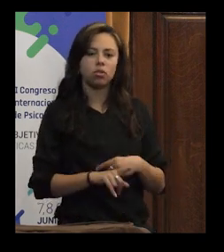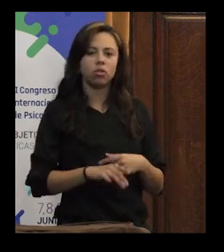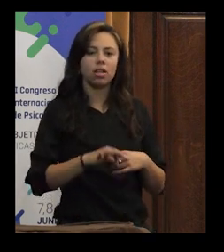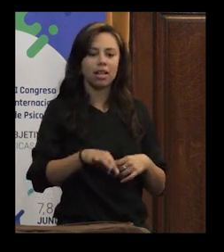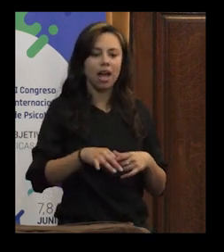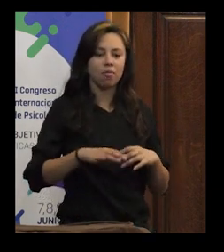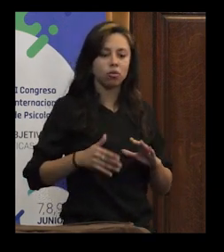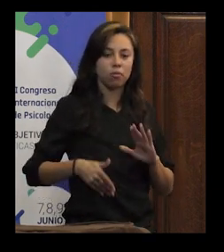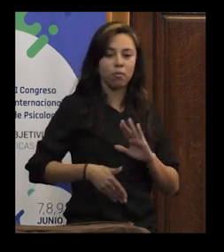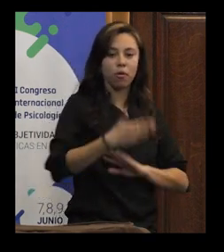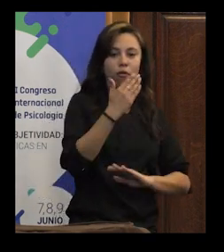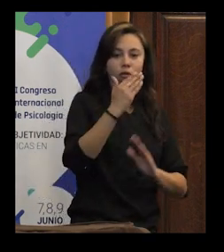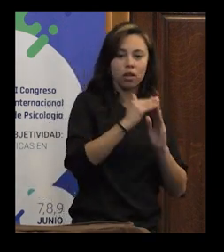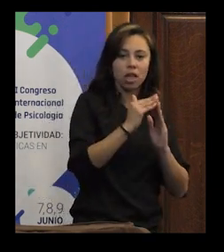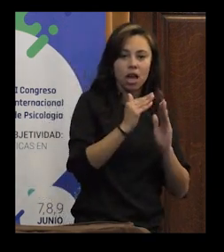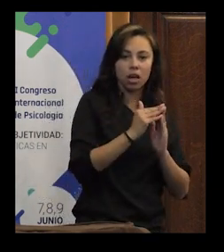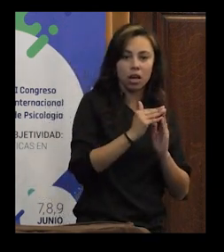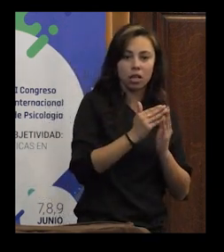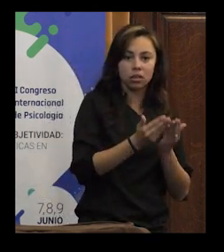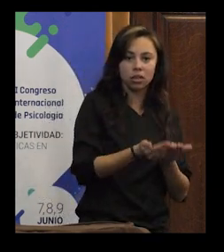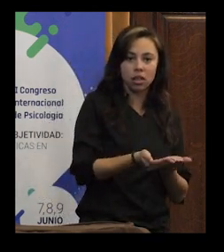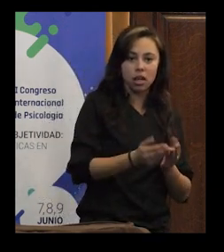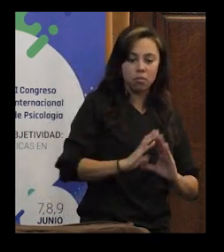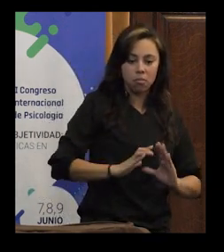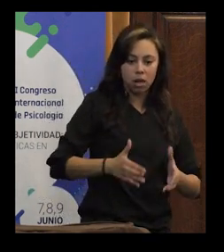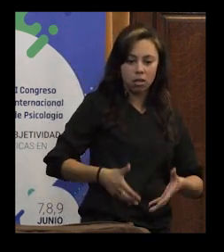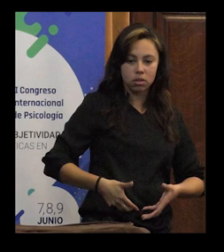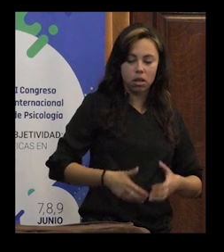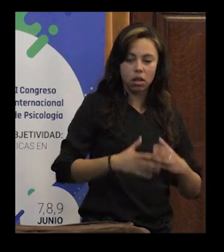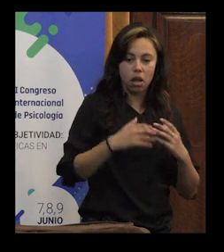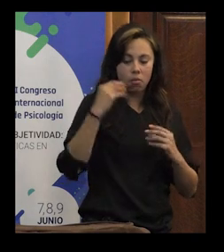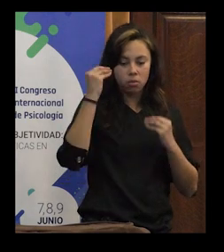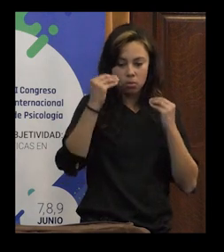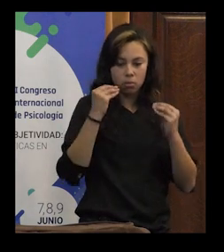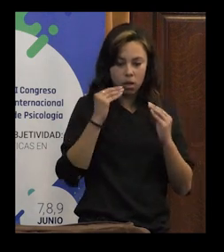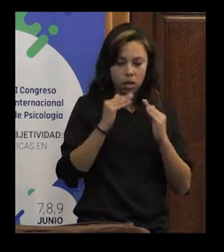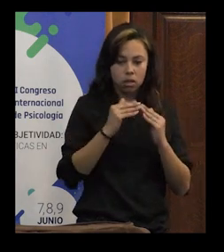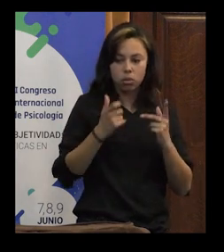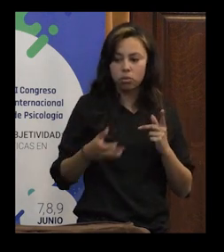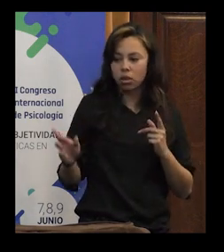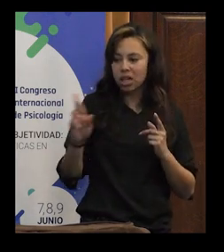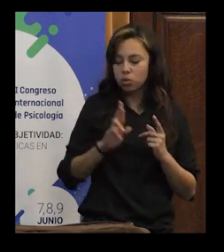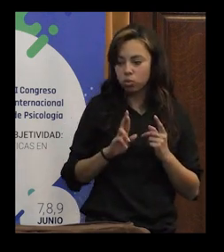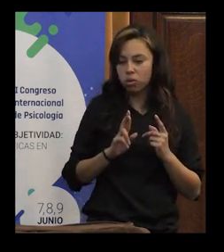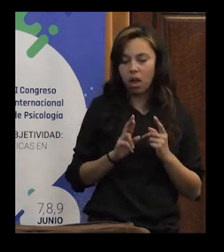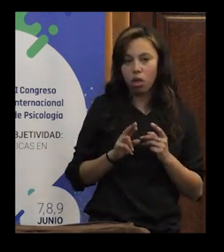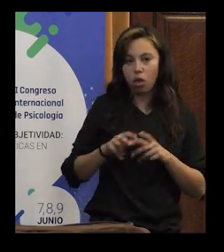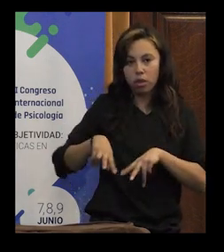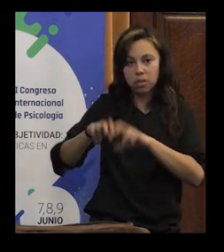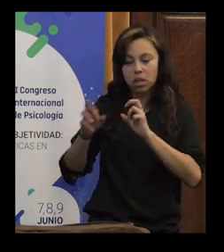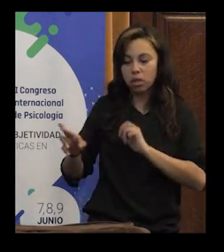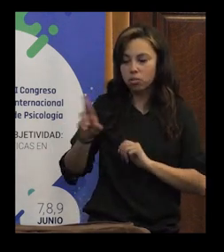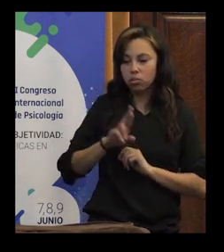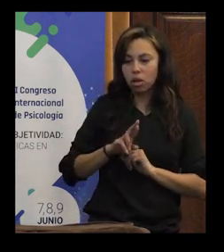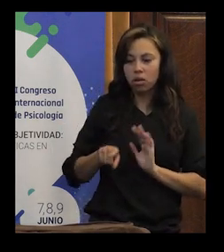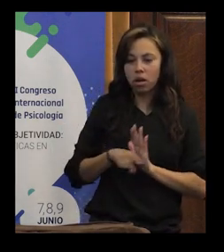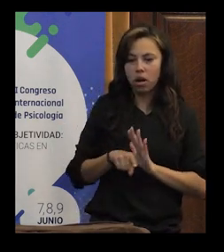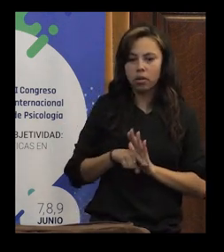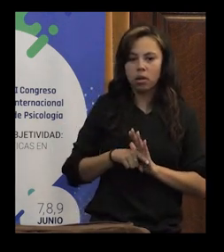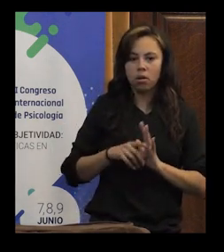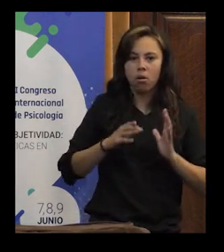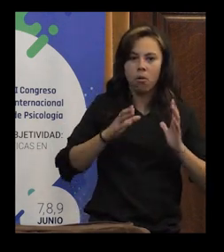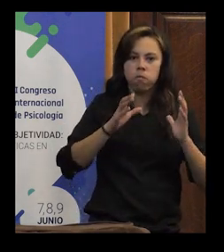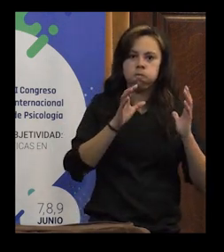mal sobre los hombros de quien se ha tomado la decisión. Pensé que esto sería una